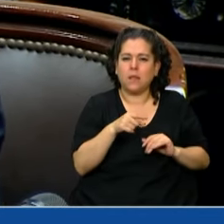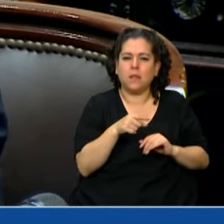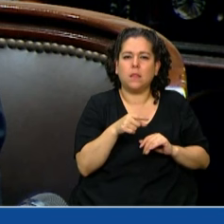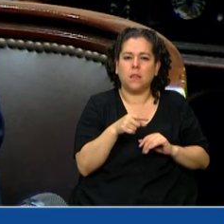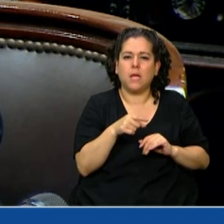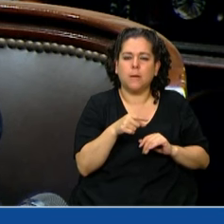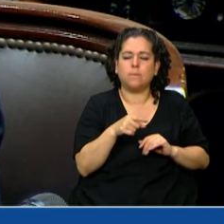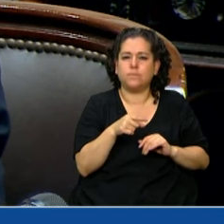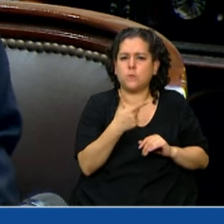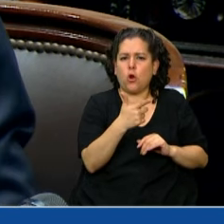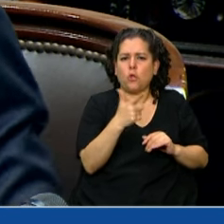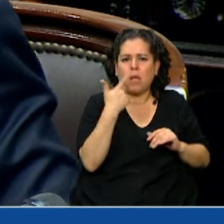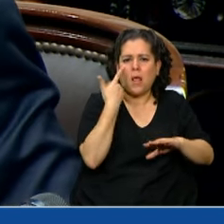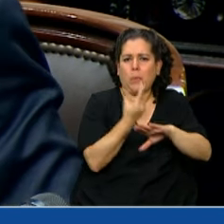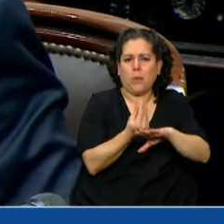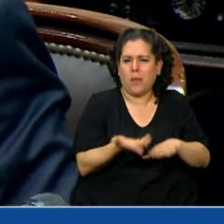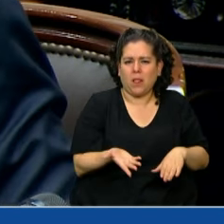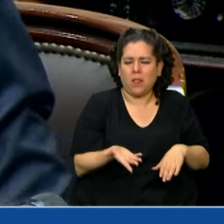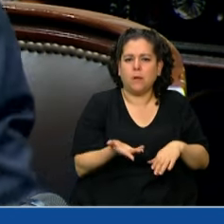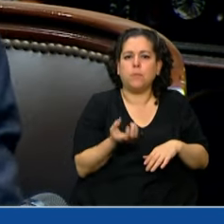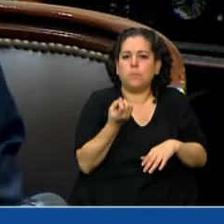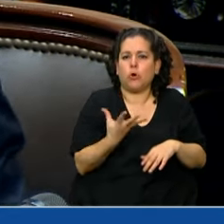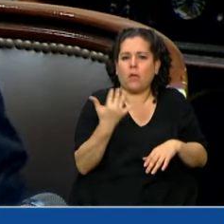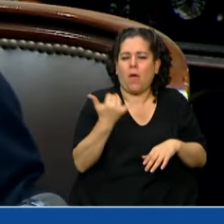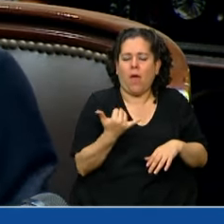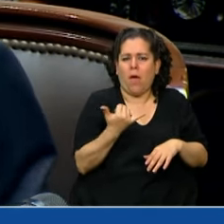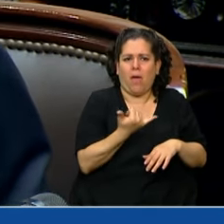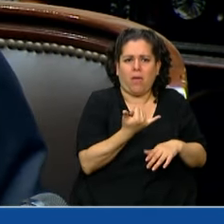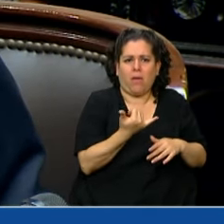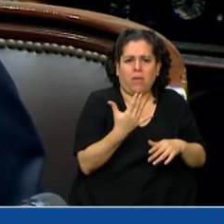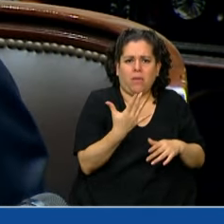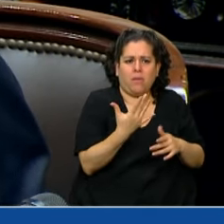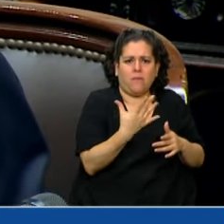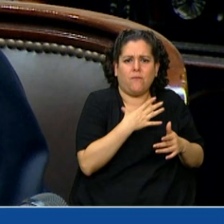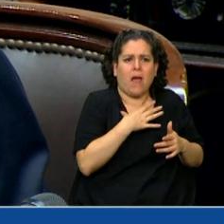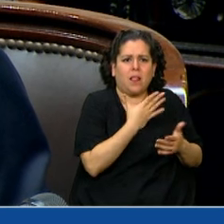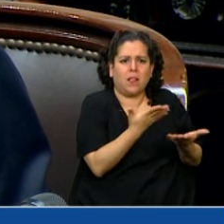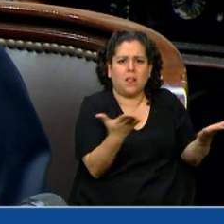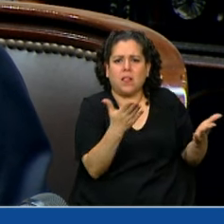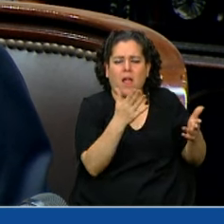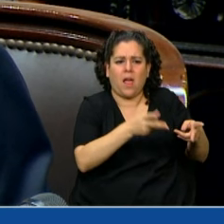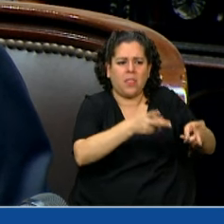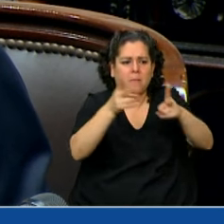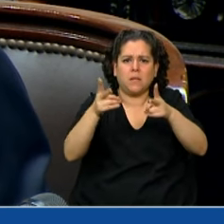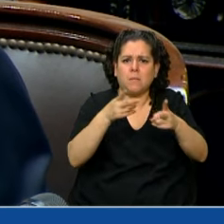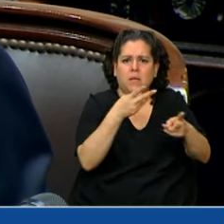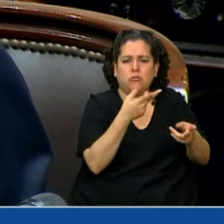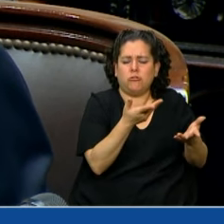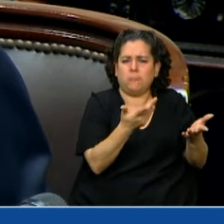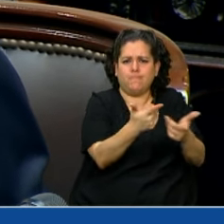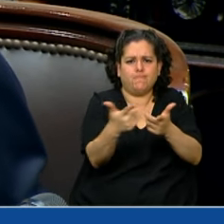efectivamente no tienen vivienda porque hay un déficit habitacional en nuestro